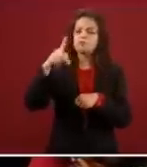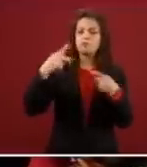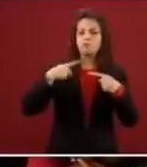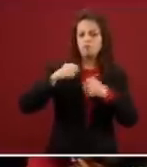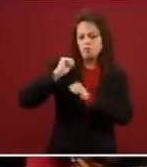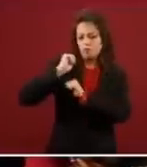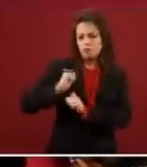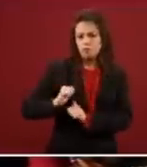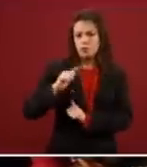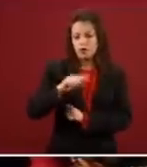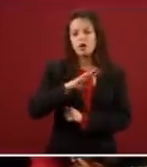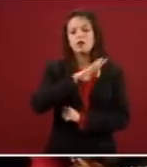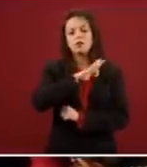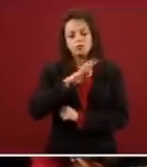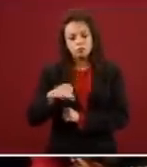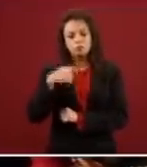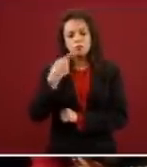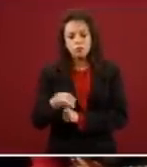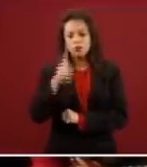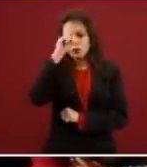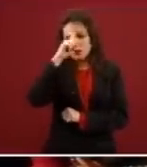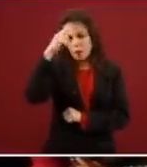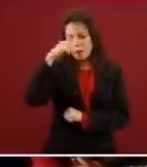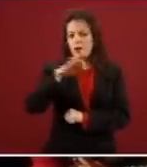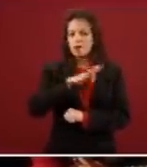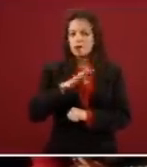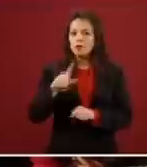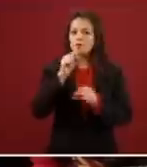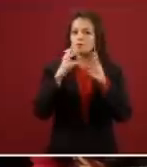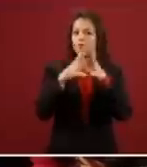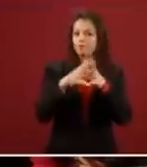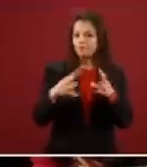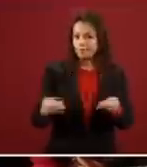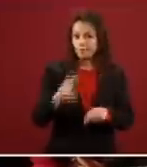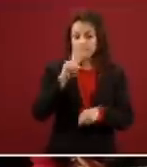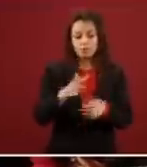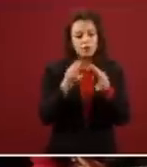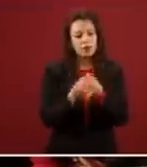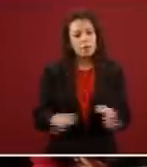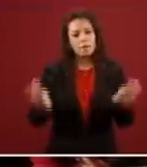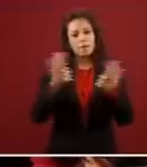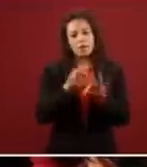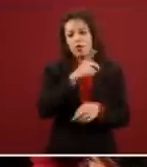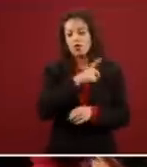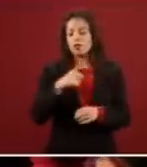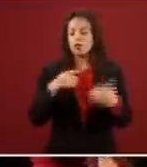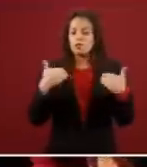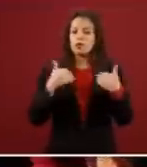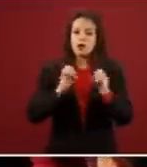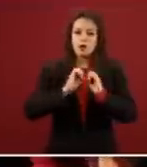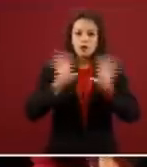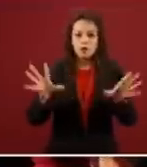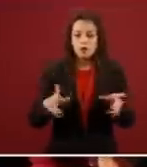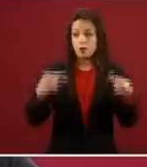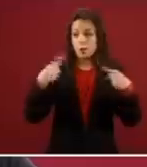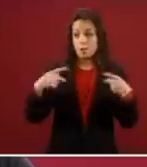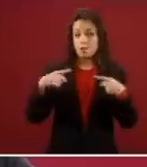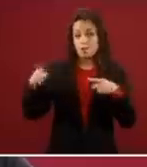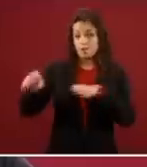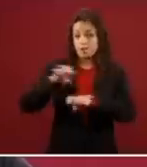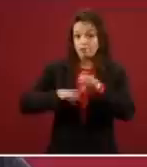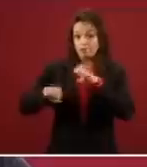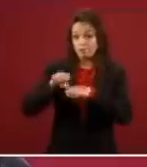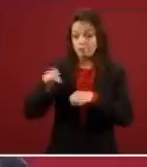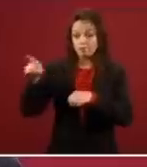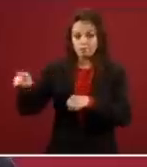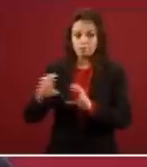de regularizarse. Es muy importante que quede claro, al que contrata este tipo de servicios corre